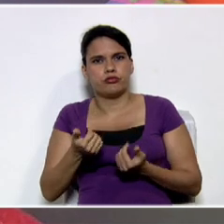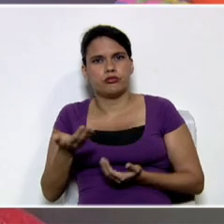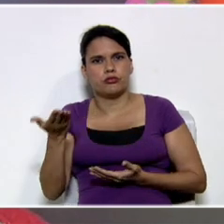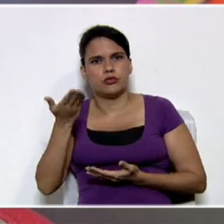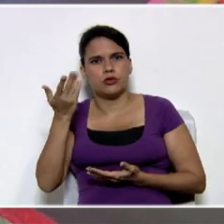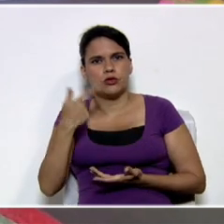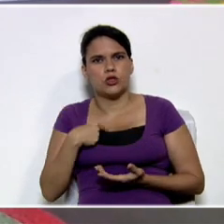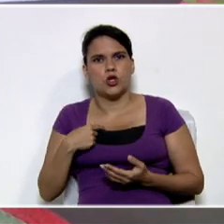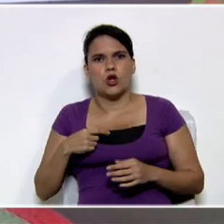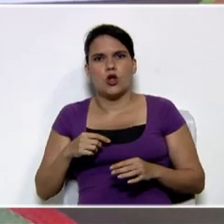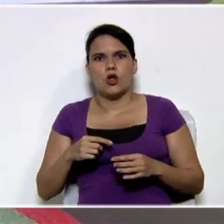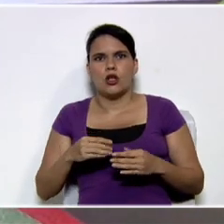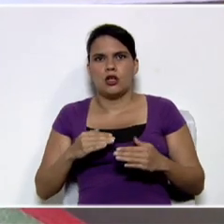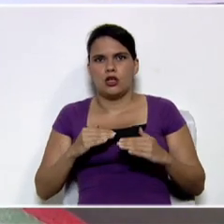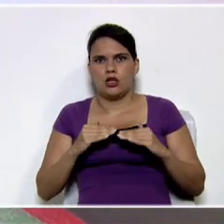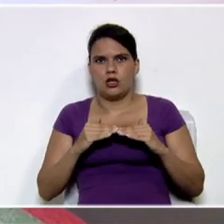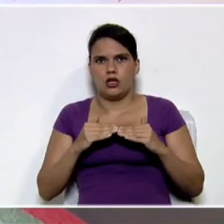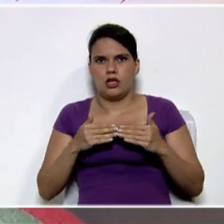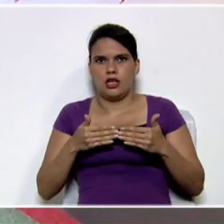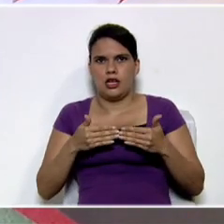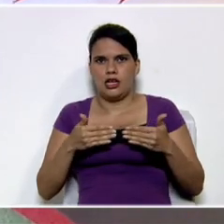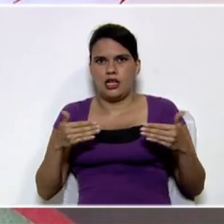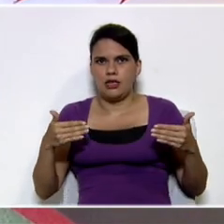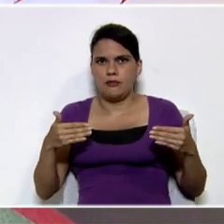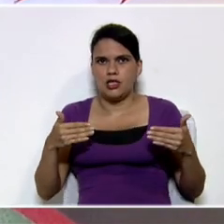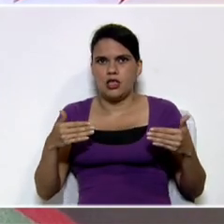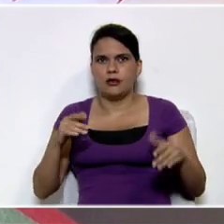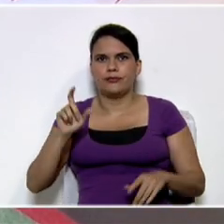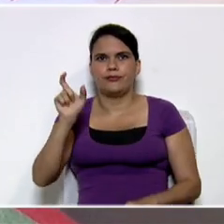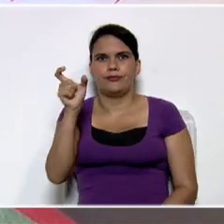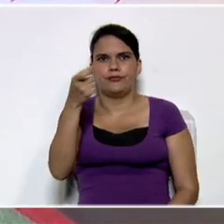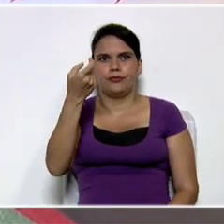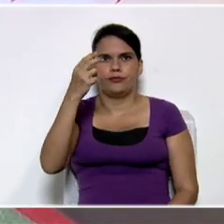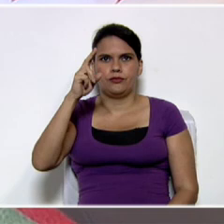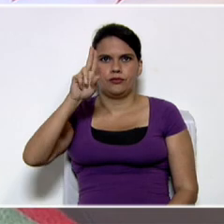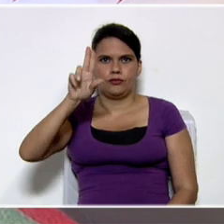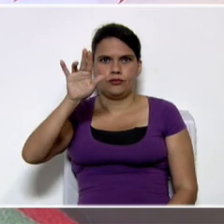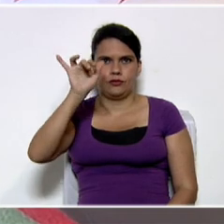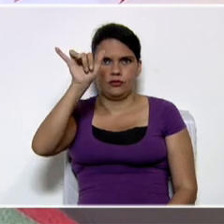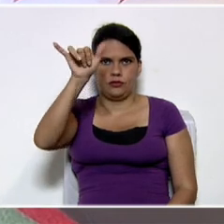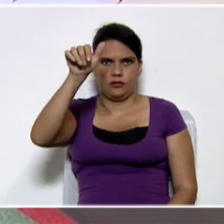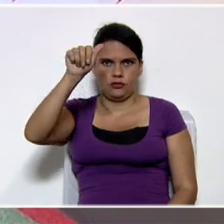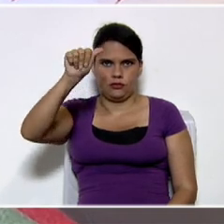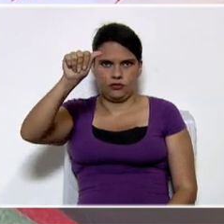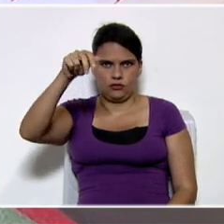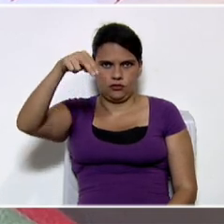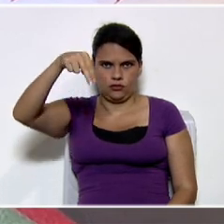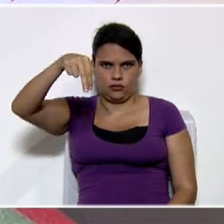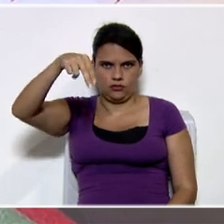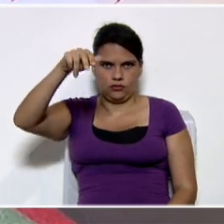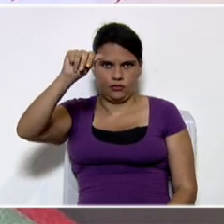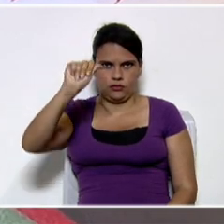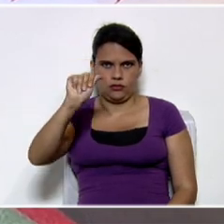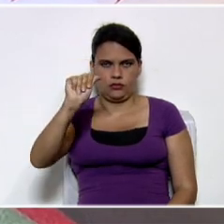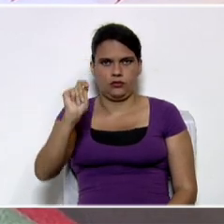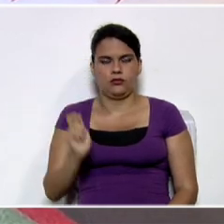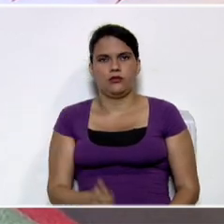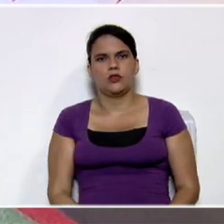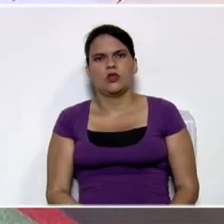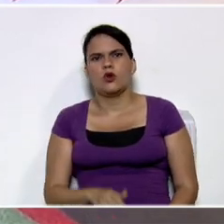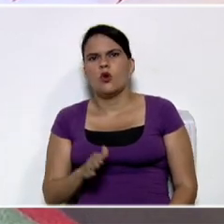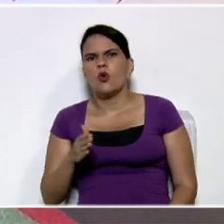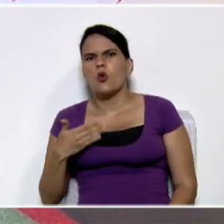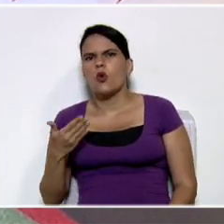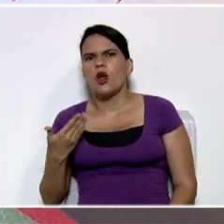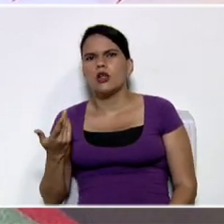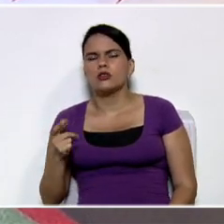acerca de los límites de la República Cooperativa de Guyana. Vamos a, en primer lugar, tener presentes cuáles son esos